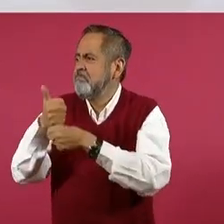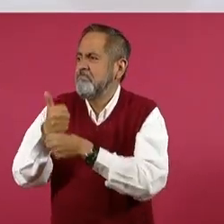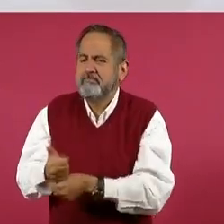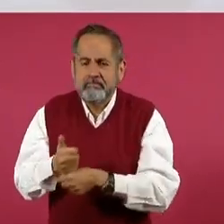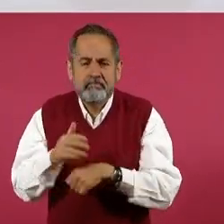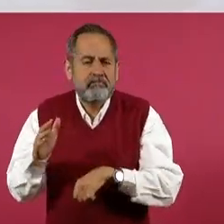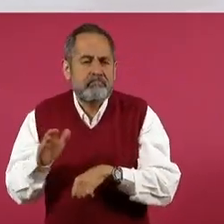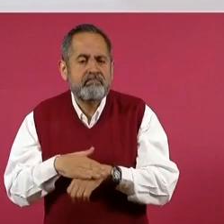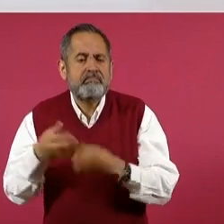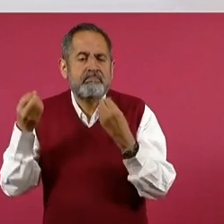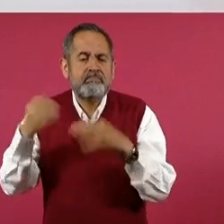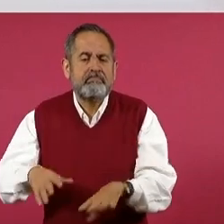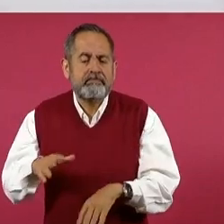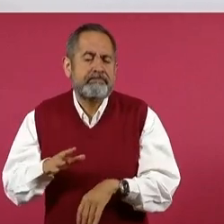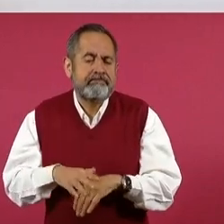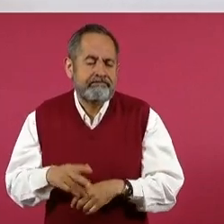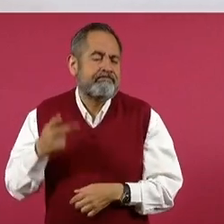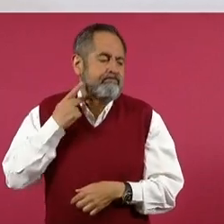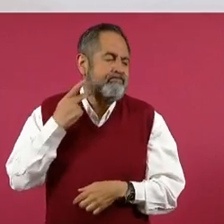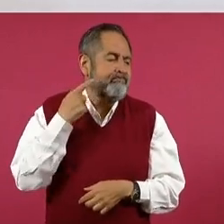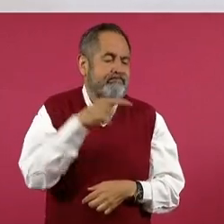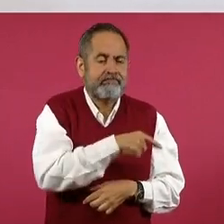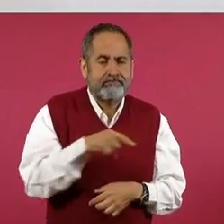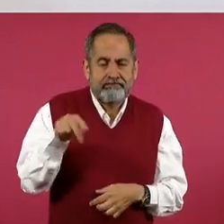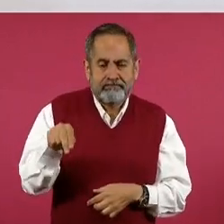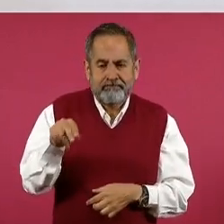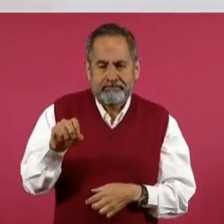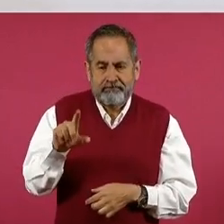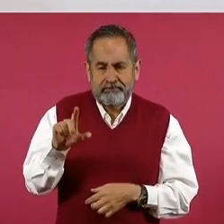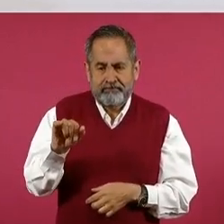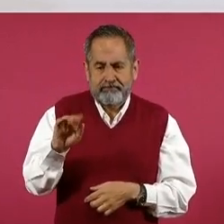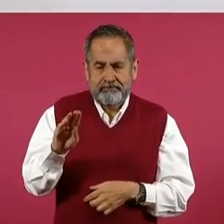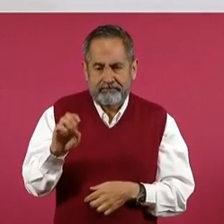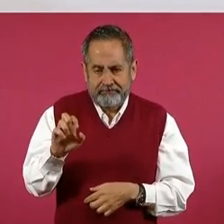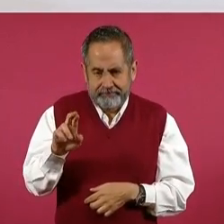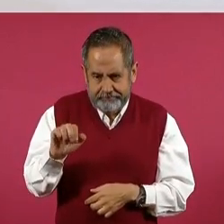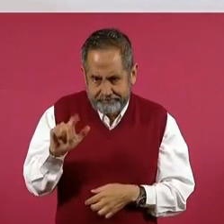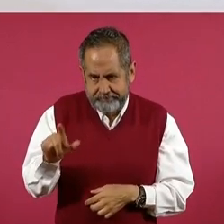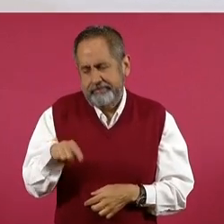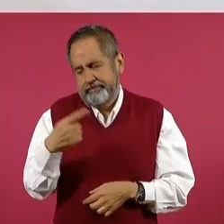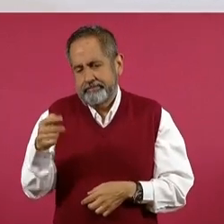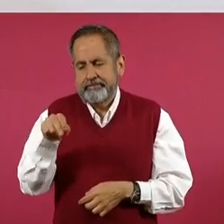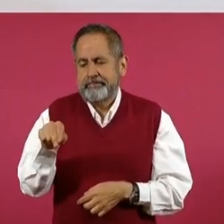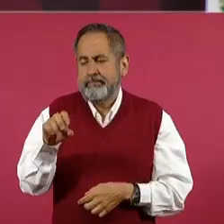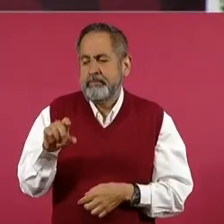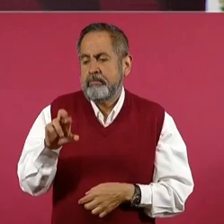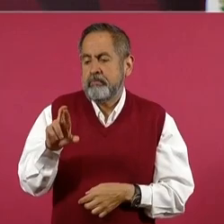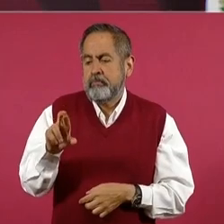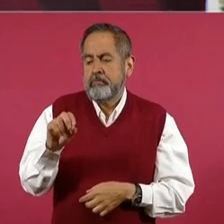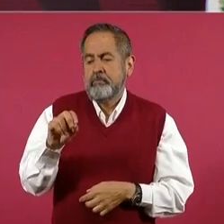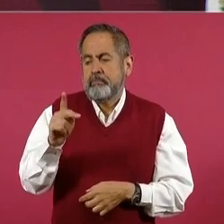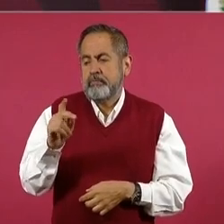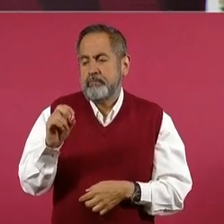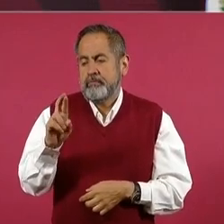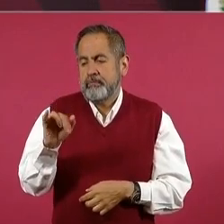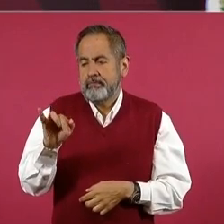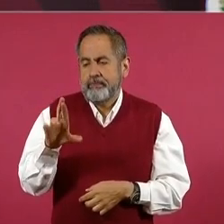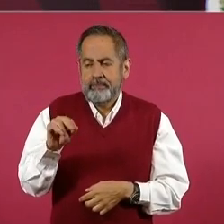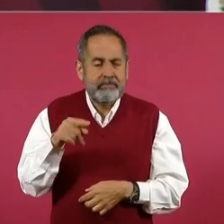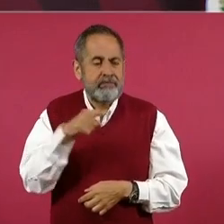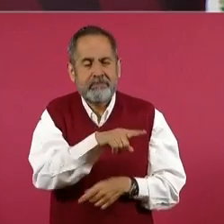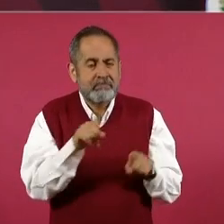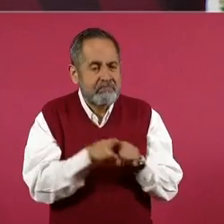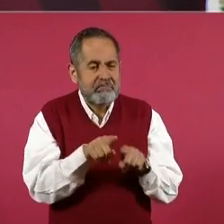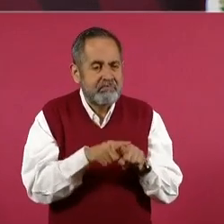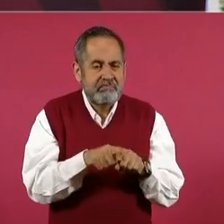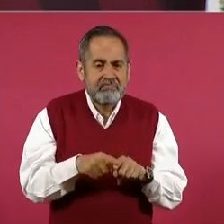por la política neoliberal o neoporfirista que se empezó